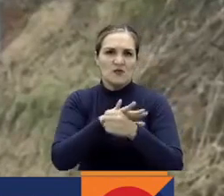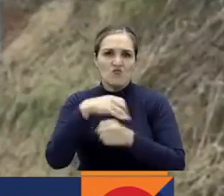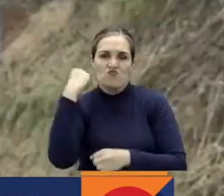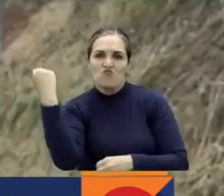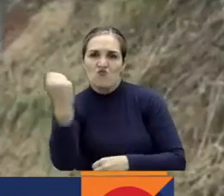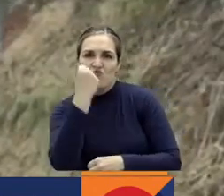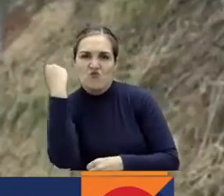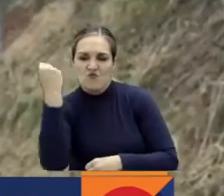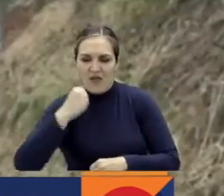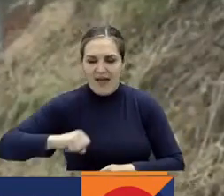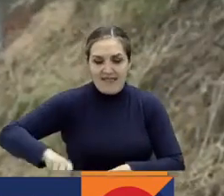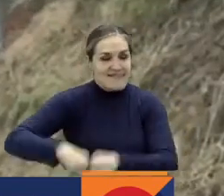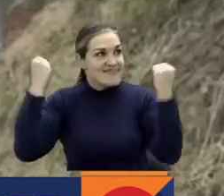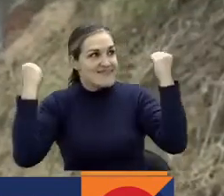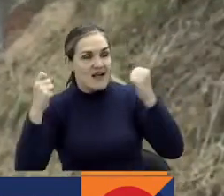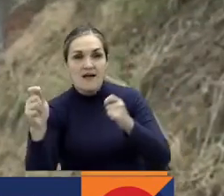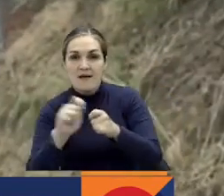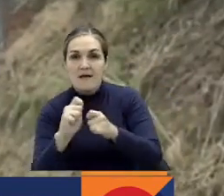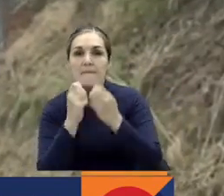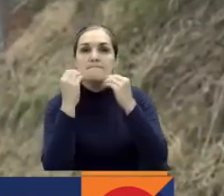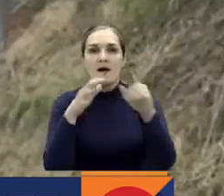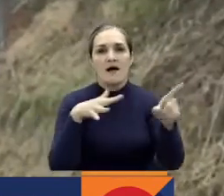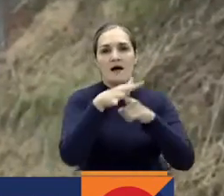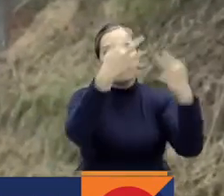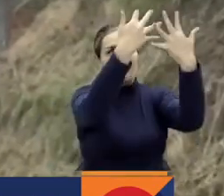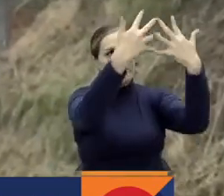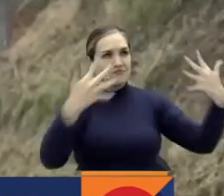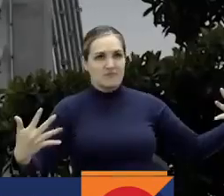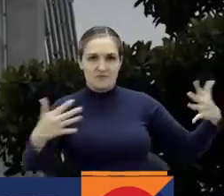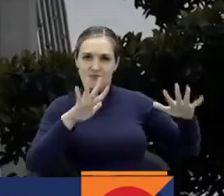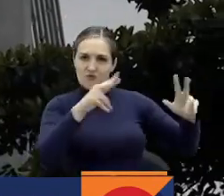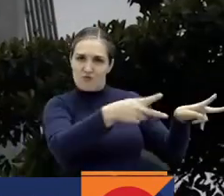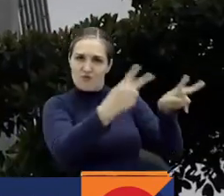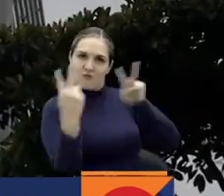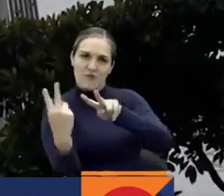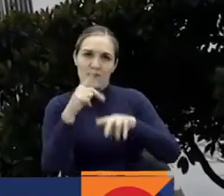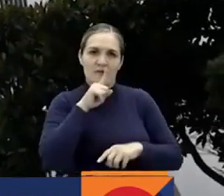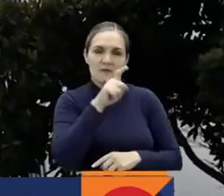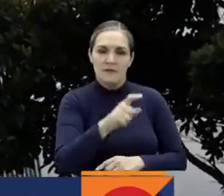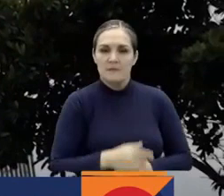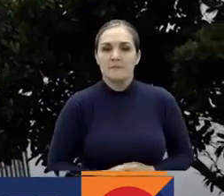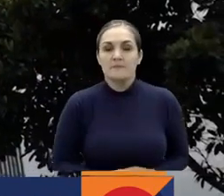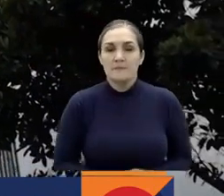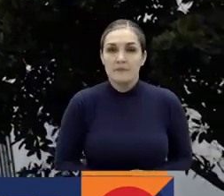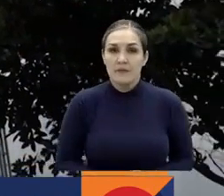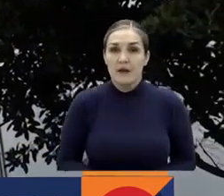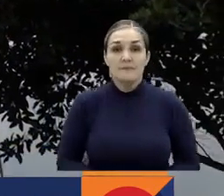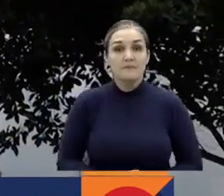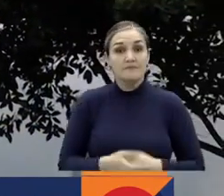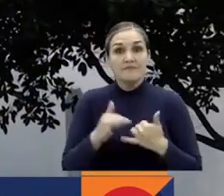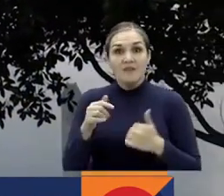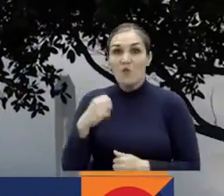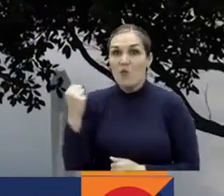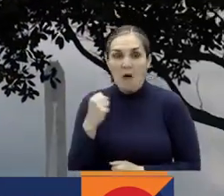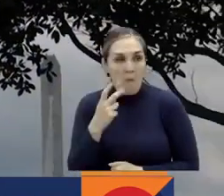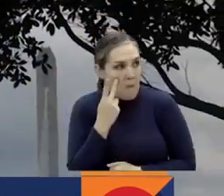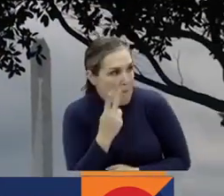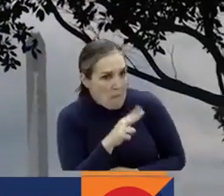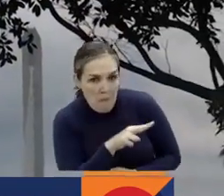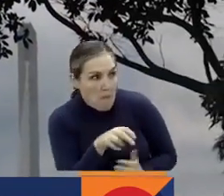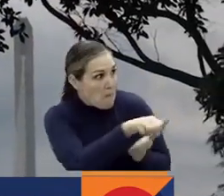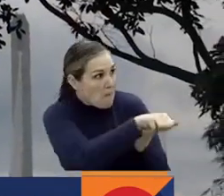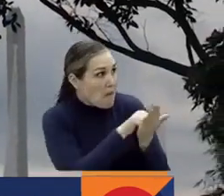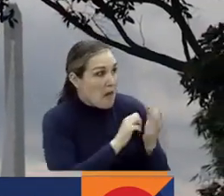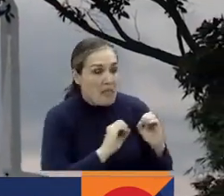de vandalismo que atenta contra el patrimonio público de la ciudad. Los delincuentes aprovecharon la soledad del lugar para